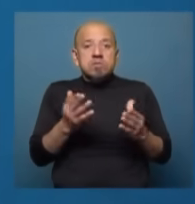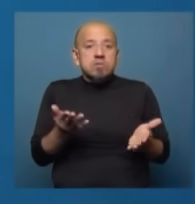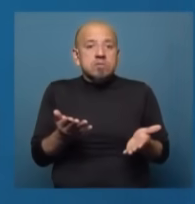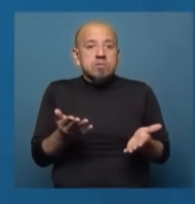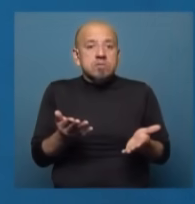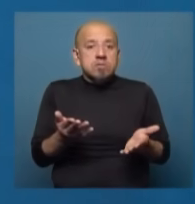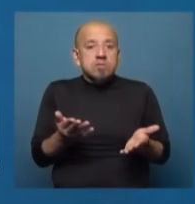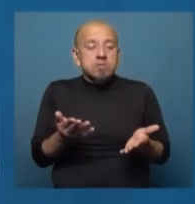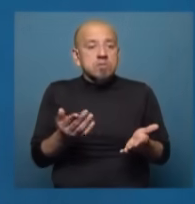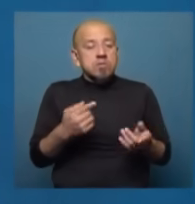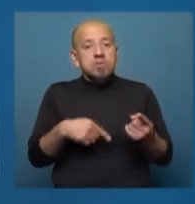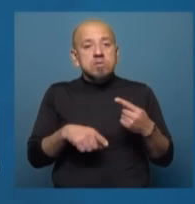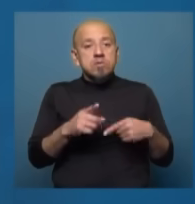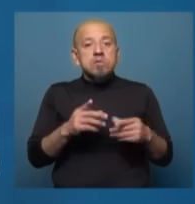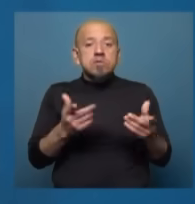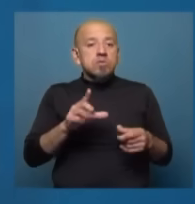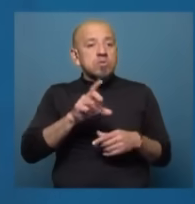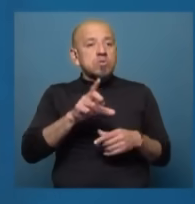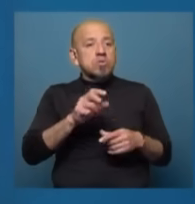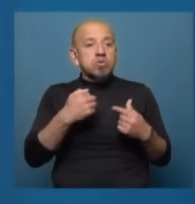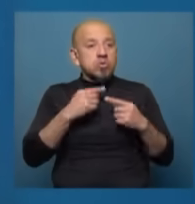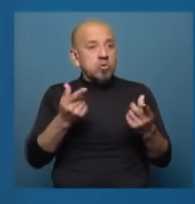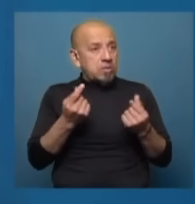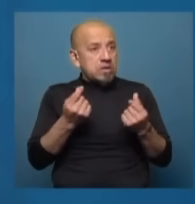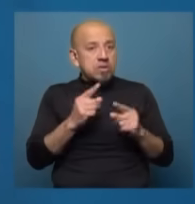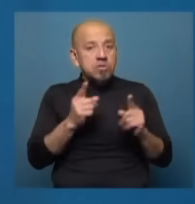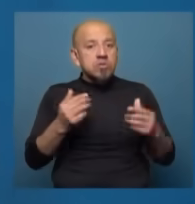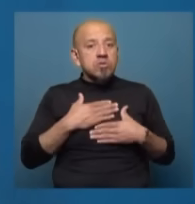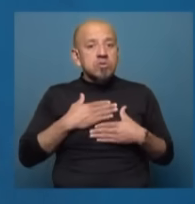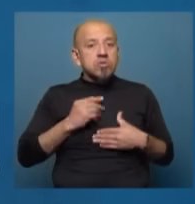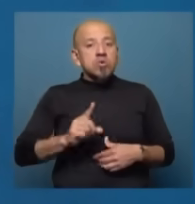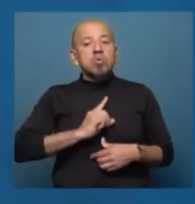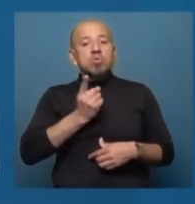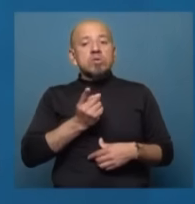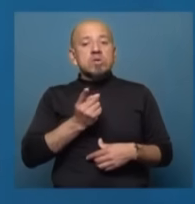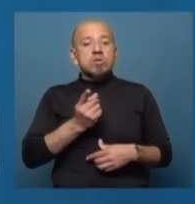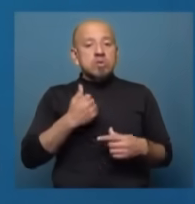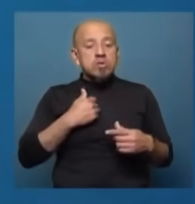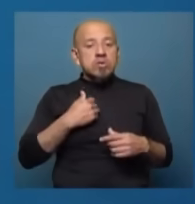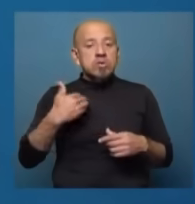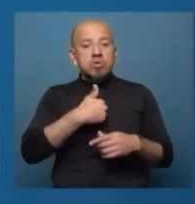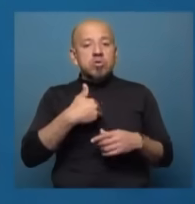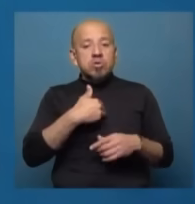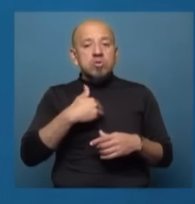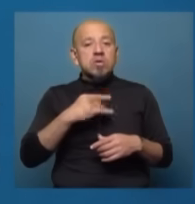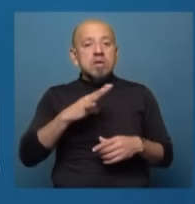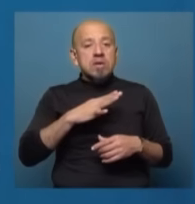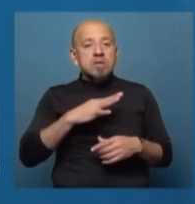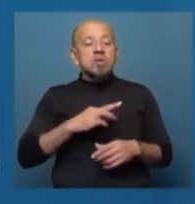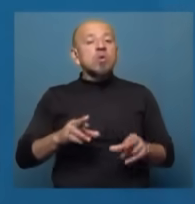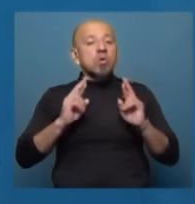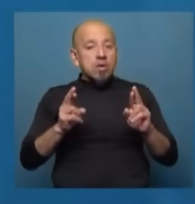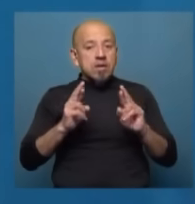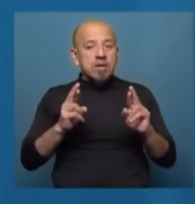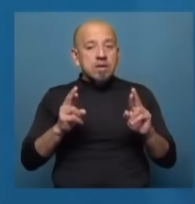quedo controlando y es obvio que no vamos por la plata nos enorgullece al lugar que ocupamos corresponde una remuneración ojalá